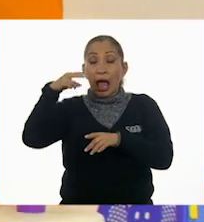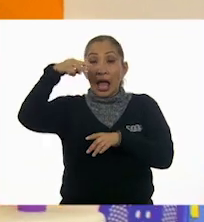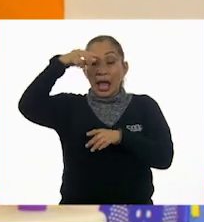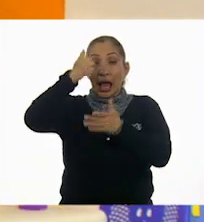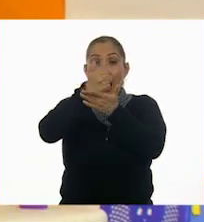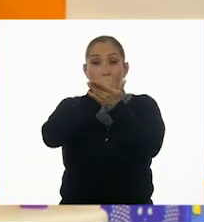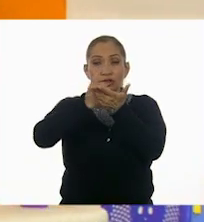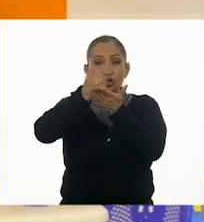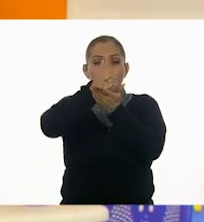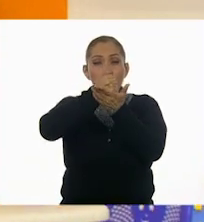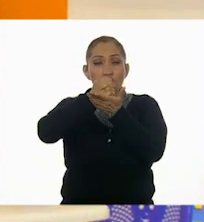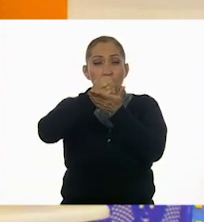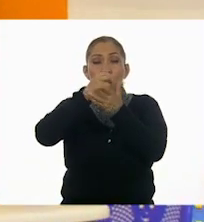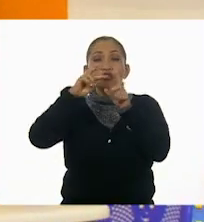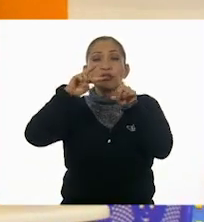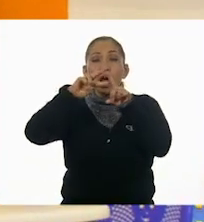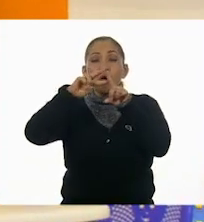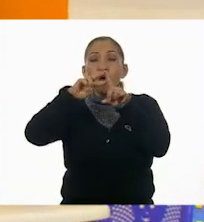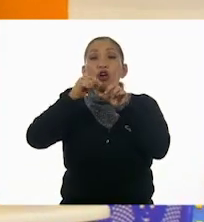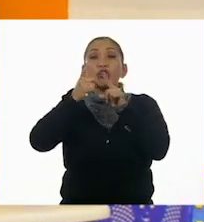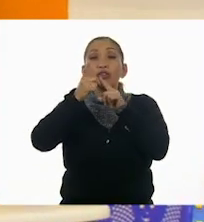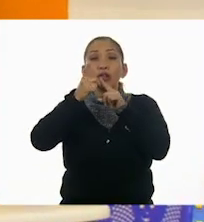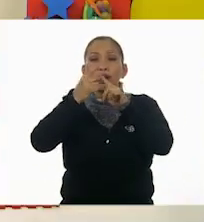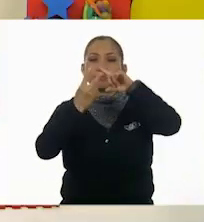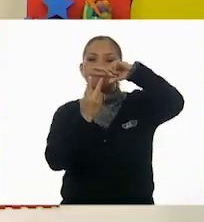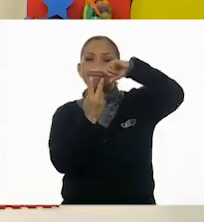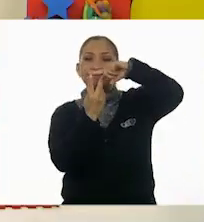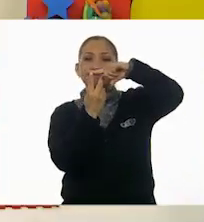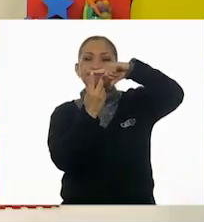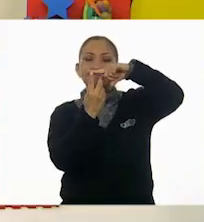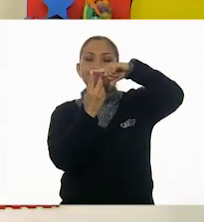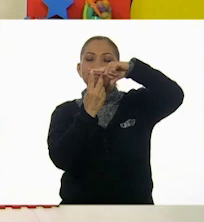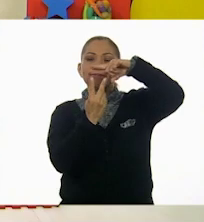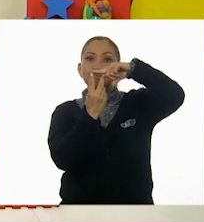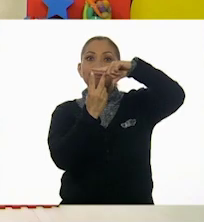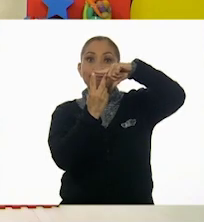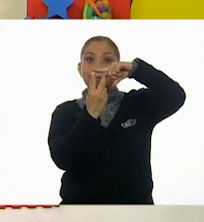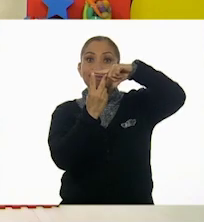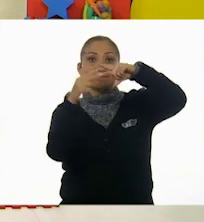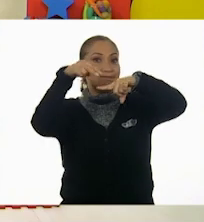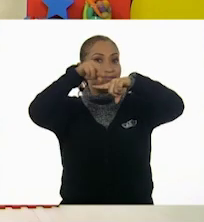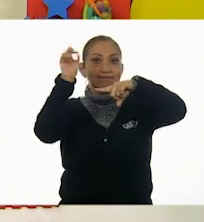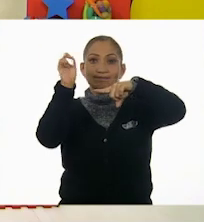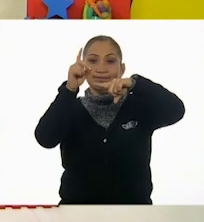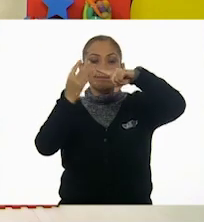triángulo azul va hacia abajo. ¡Oh!